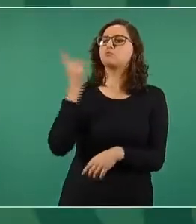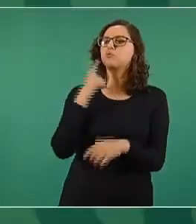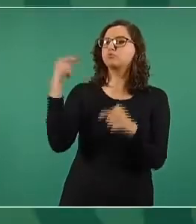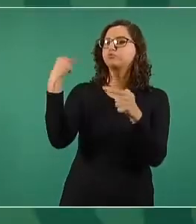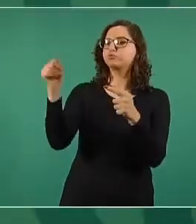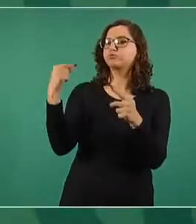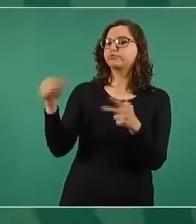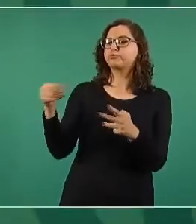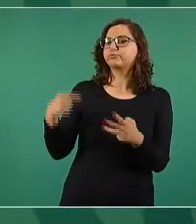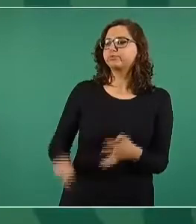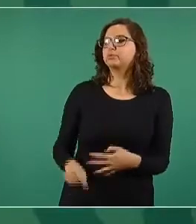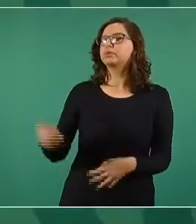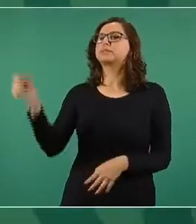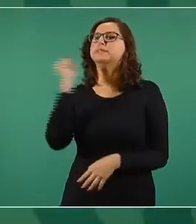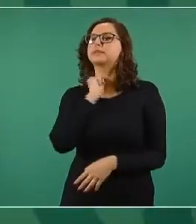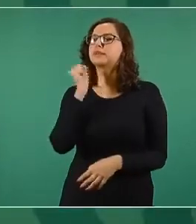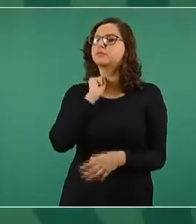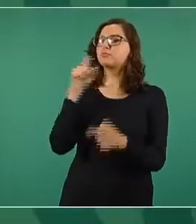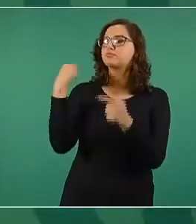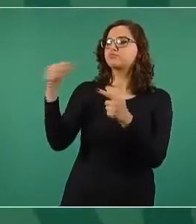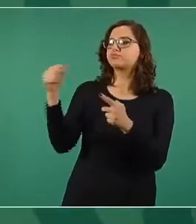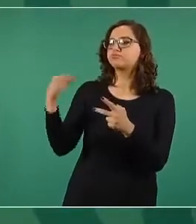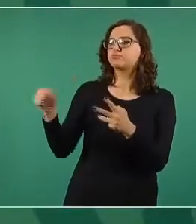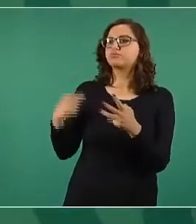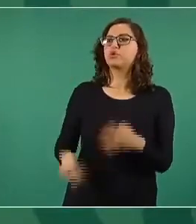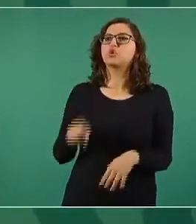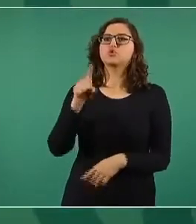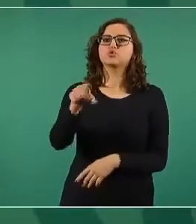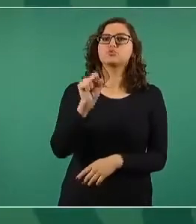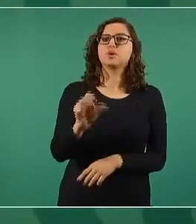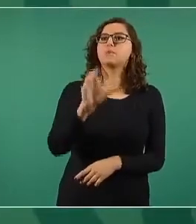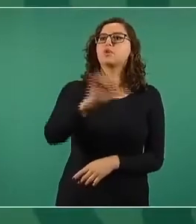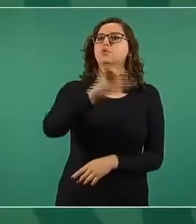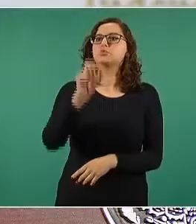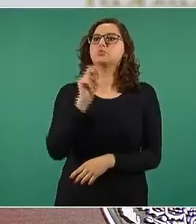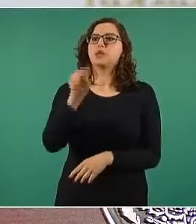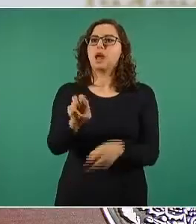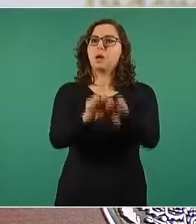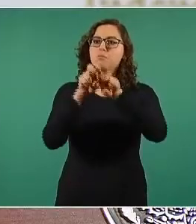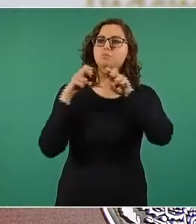ponía a los senadores, ponía a los ministros de la Corte,